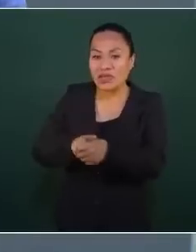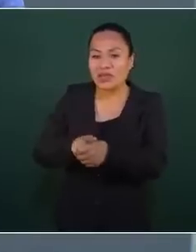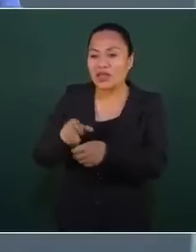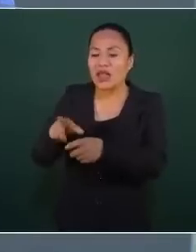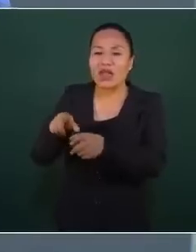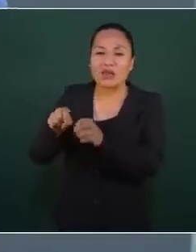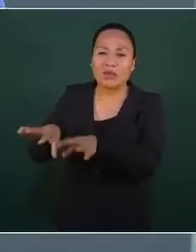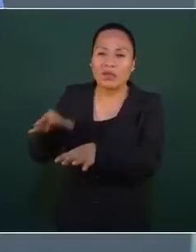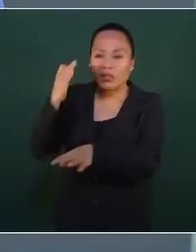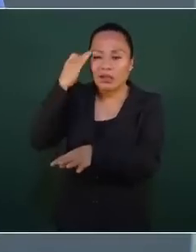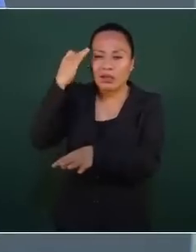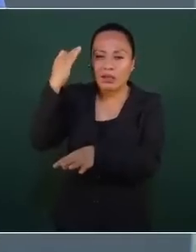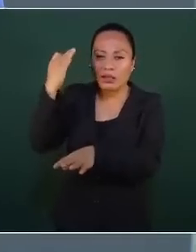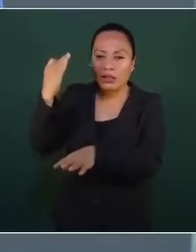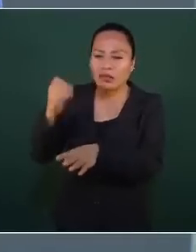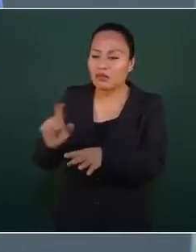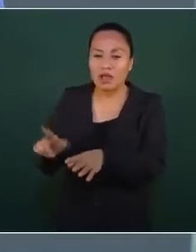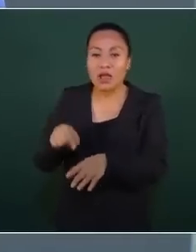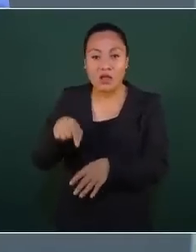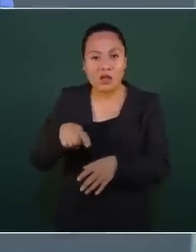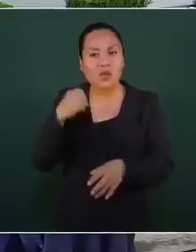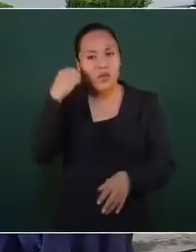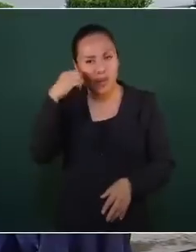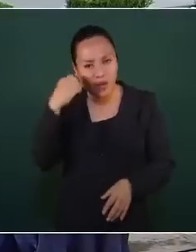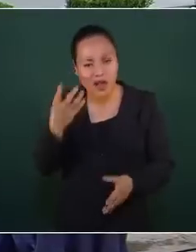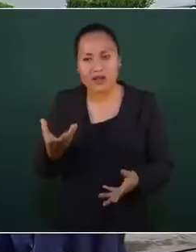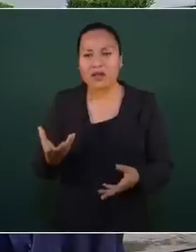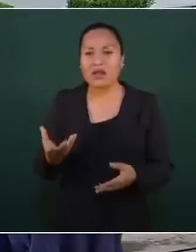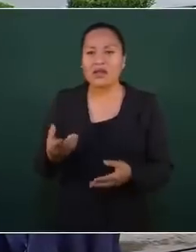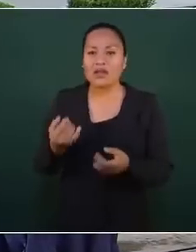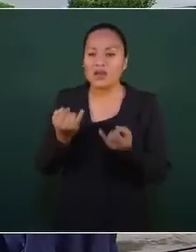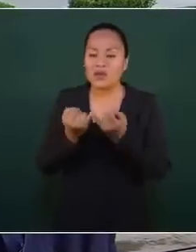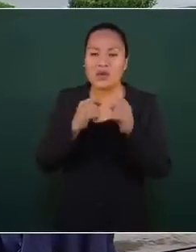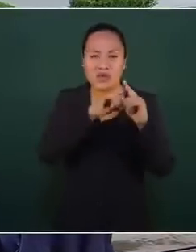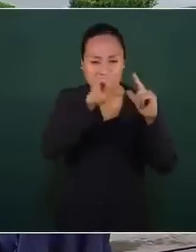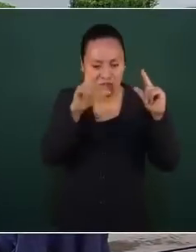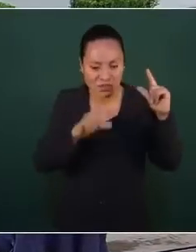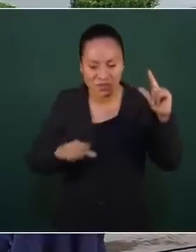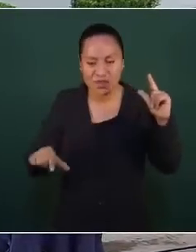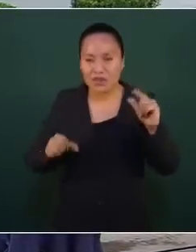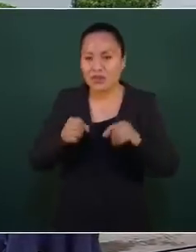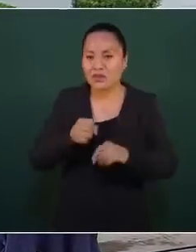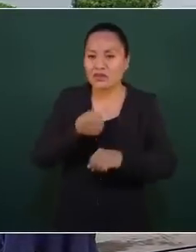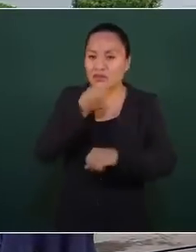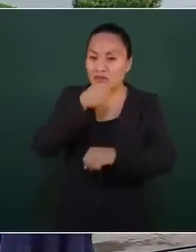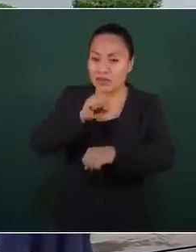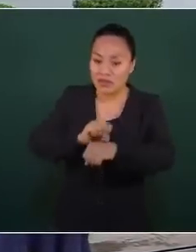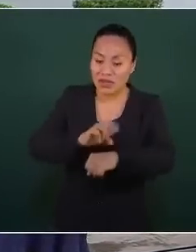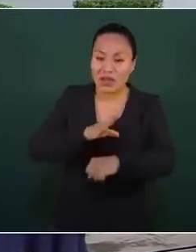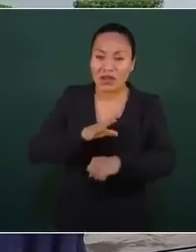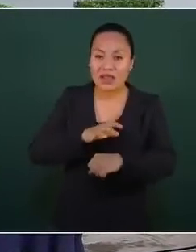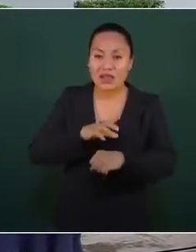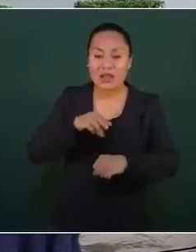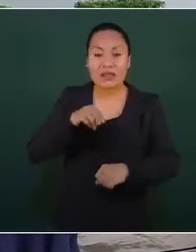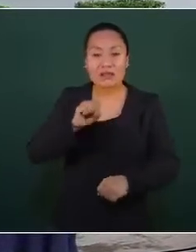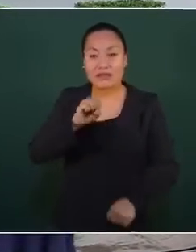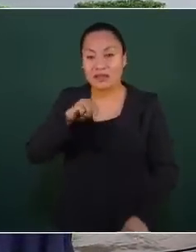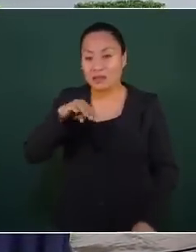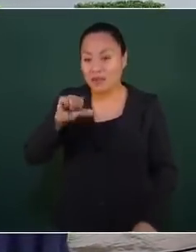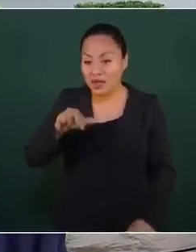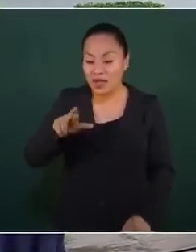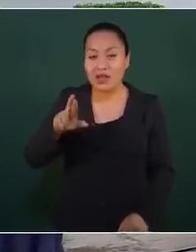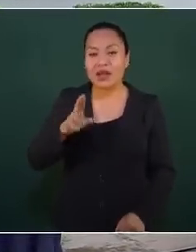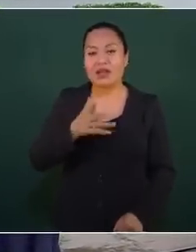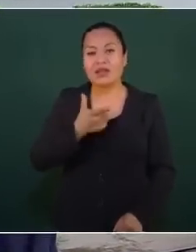todo el país. Nos ayudó mucho tanto la Secretaría de Marina como la Secretaría de la